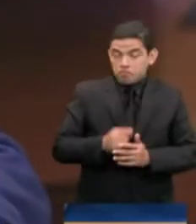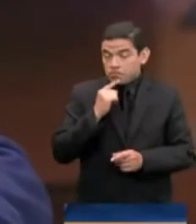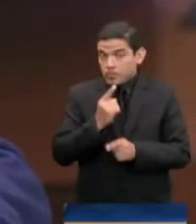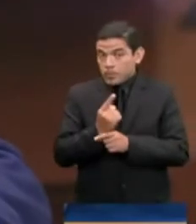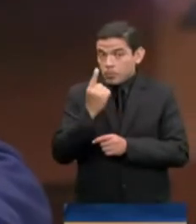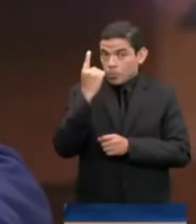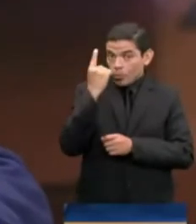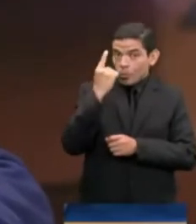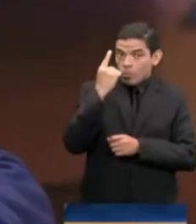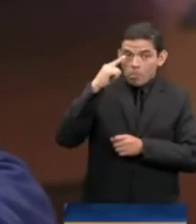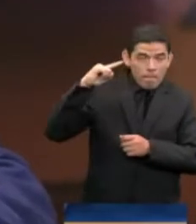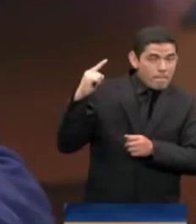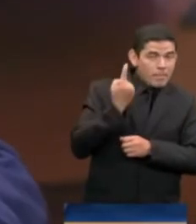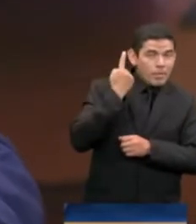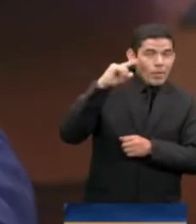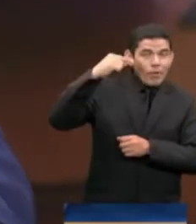primer gobierno